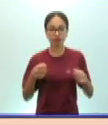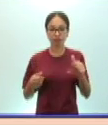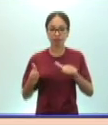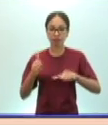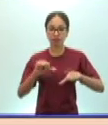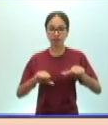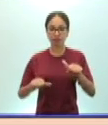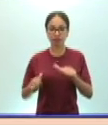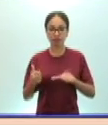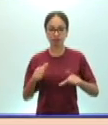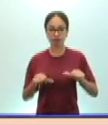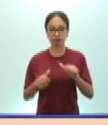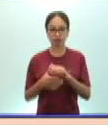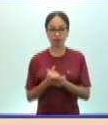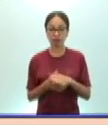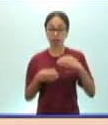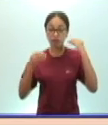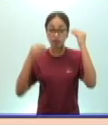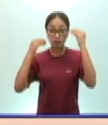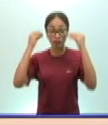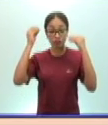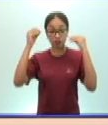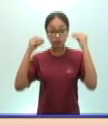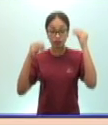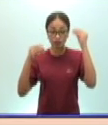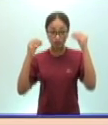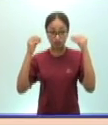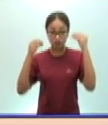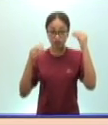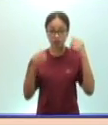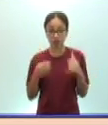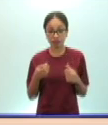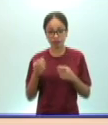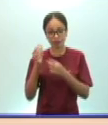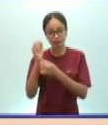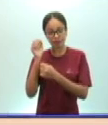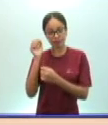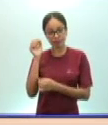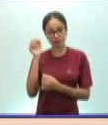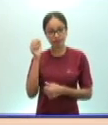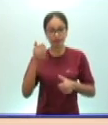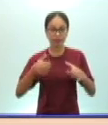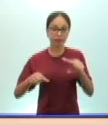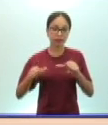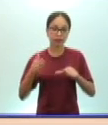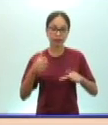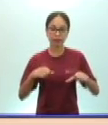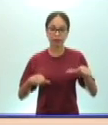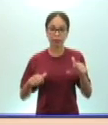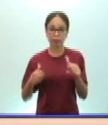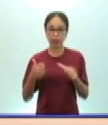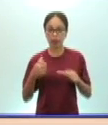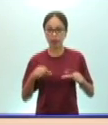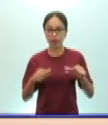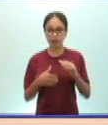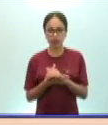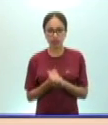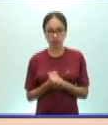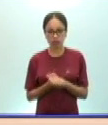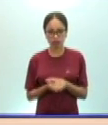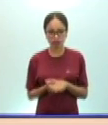las propiedades que tienen los componentes de una mezcla, puede decir entonces si la mezcla es homogénea o es una